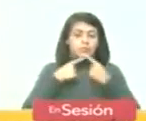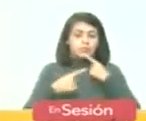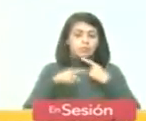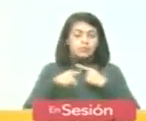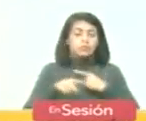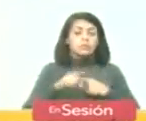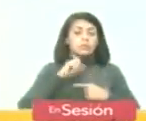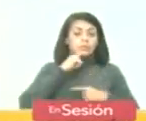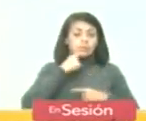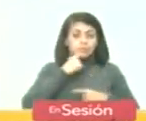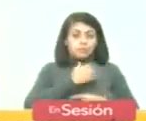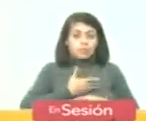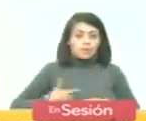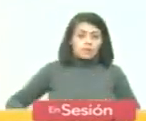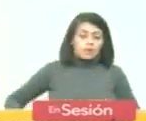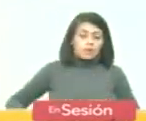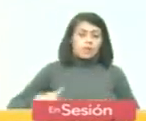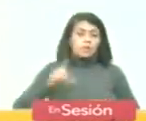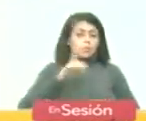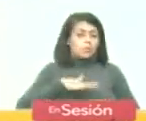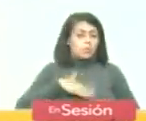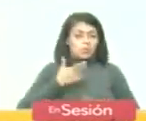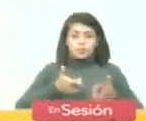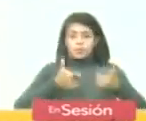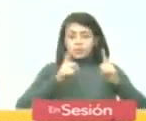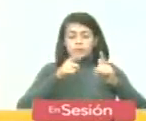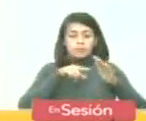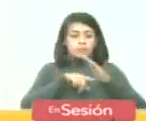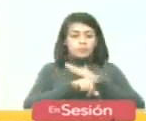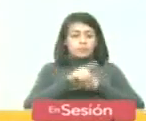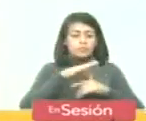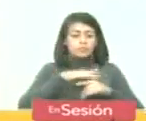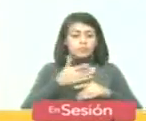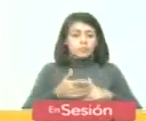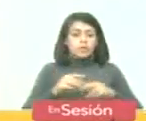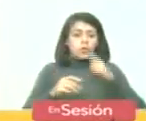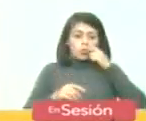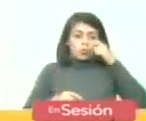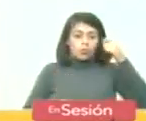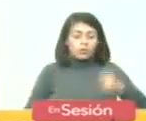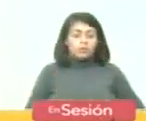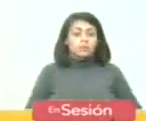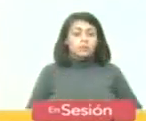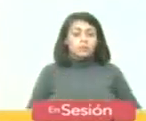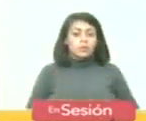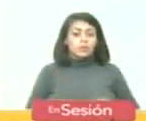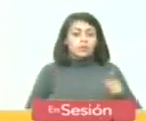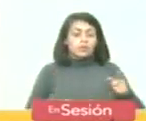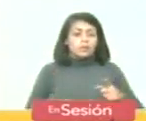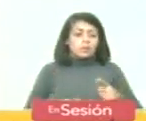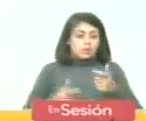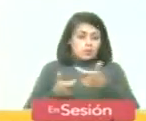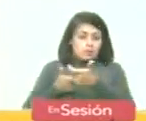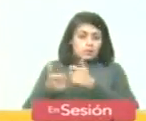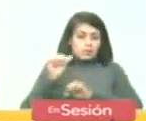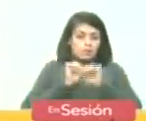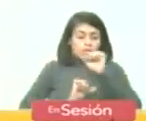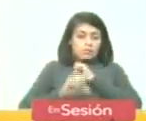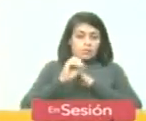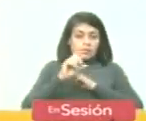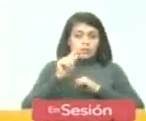Putin, Rusia no podía permitir que en Ucrania se colocaran armas ofensivas de la OTAN